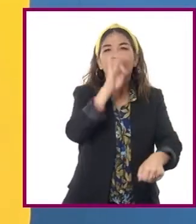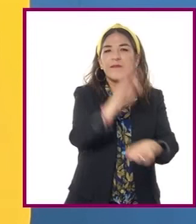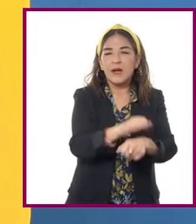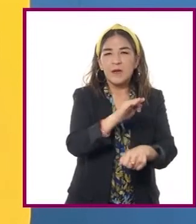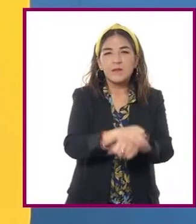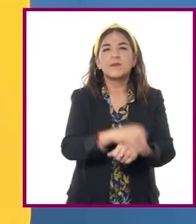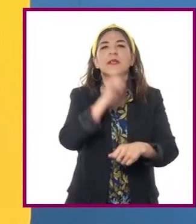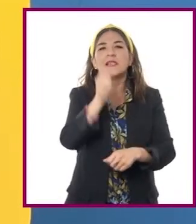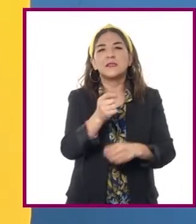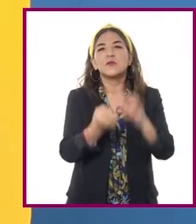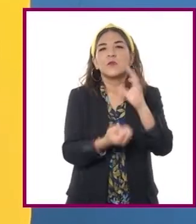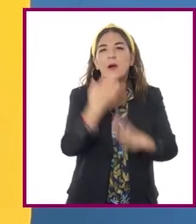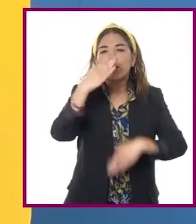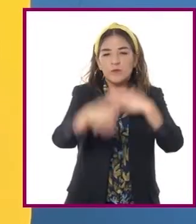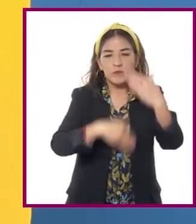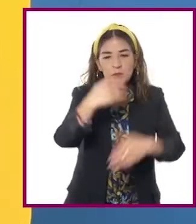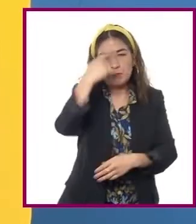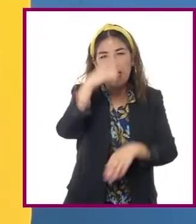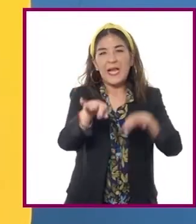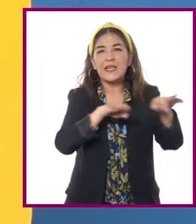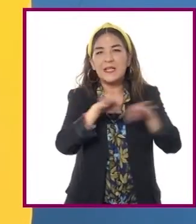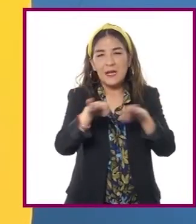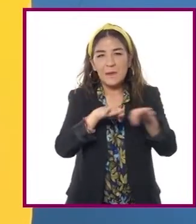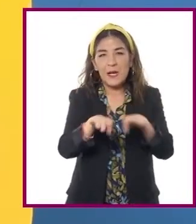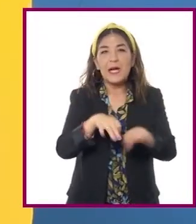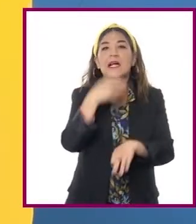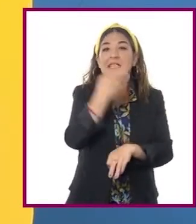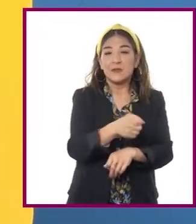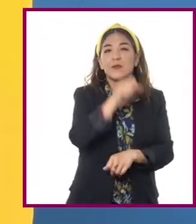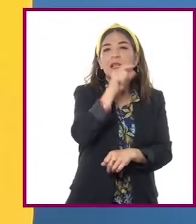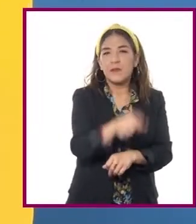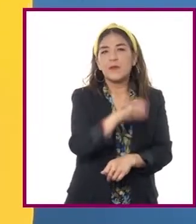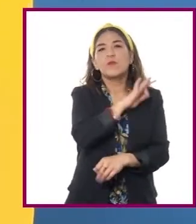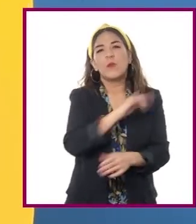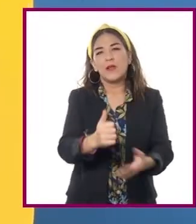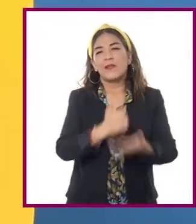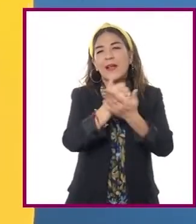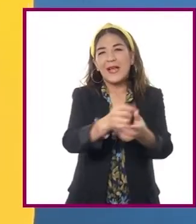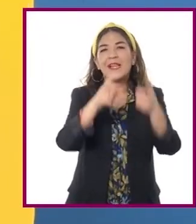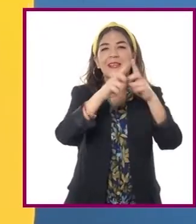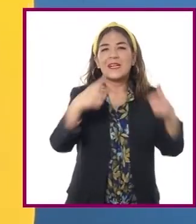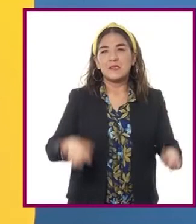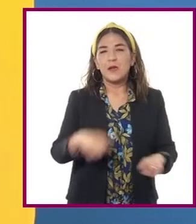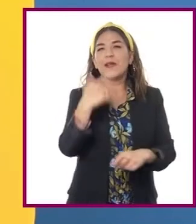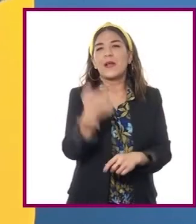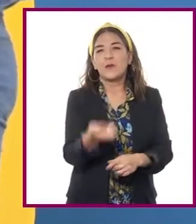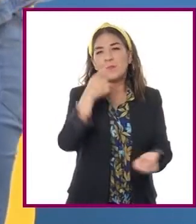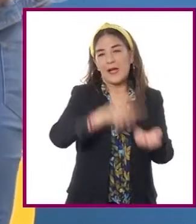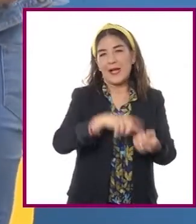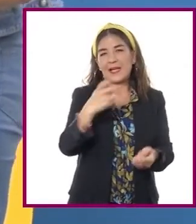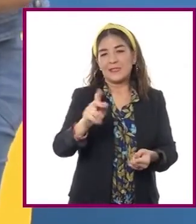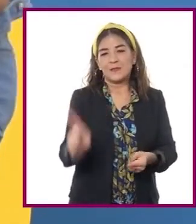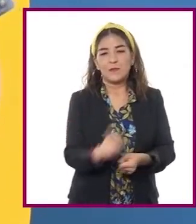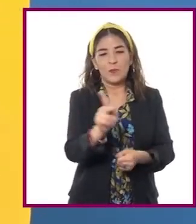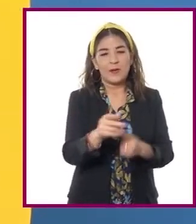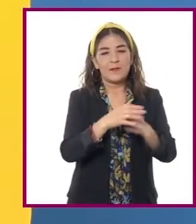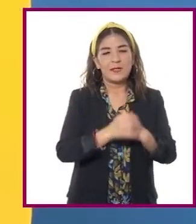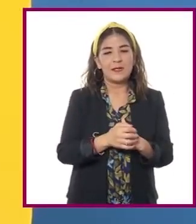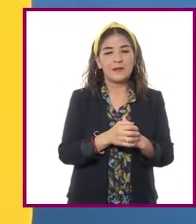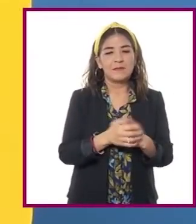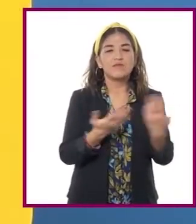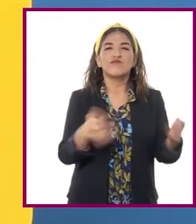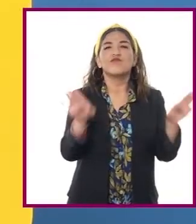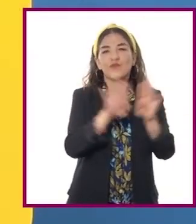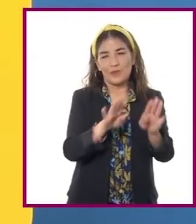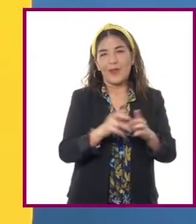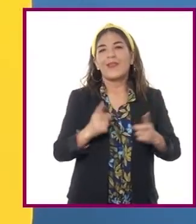generación de nuevas fuentes de empleo y con ello contribuir al desarrollo económico del pueblo. Generar empleos.